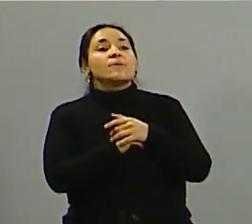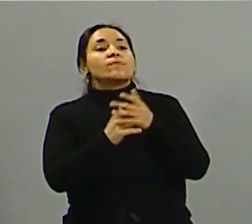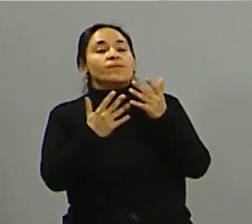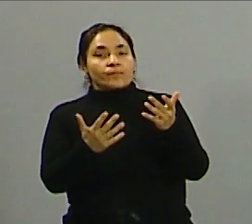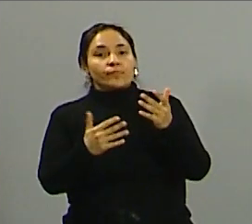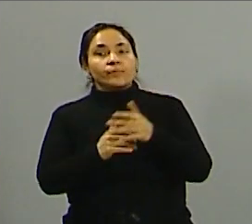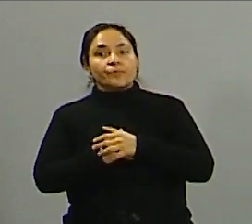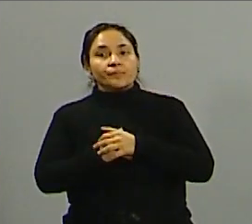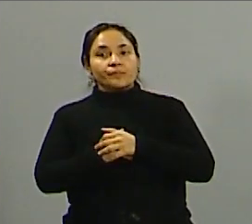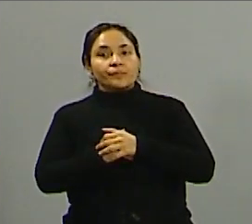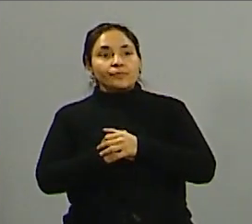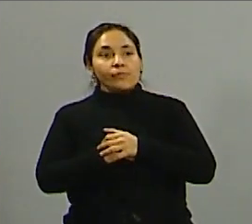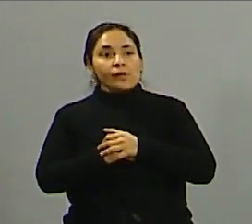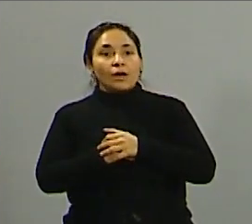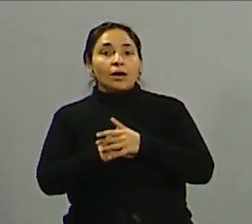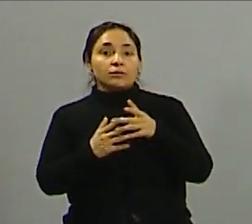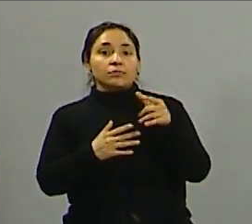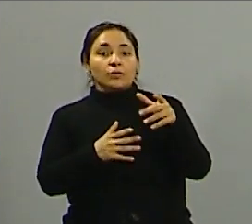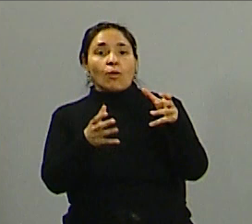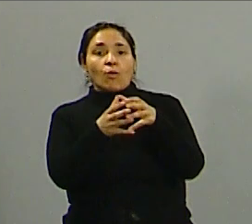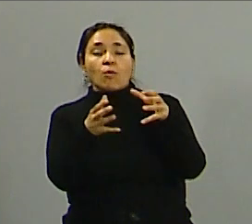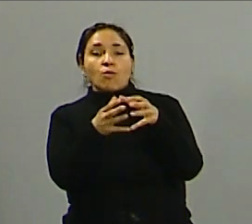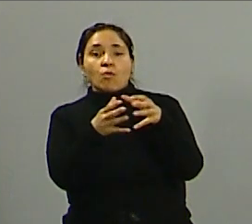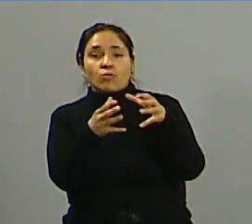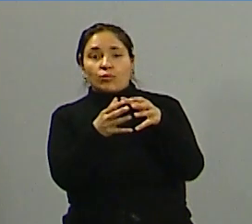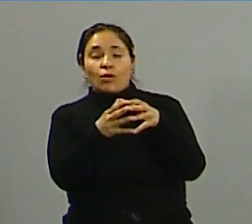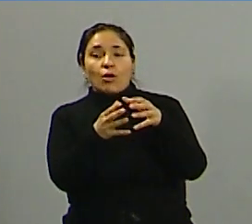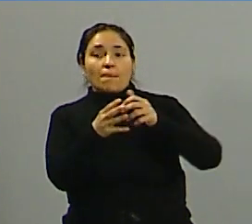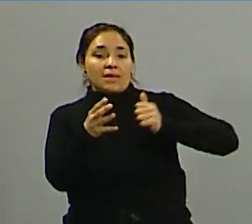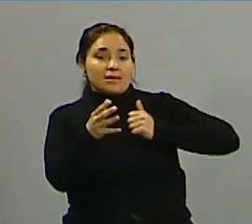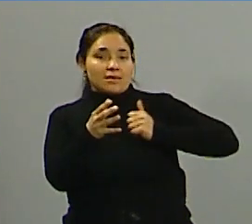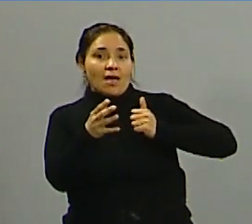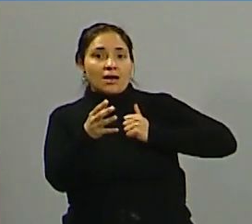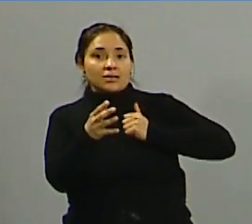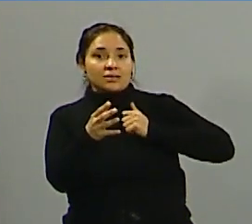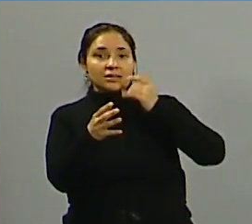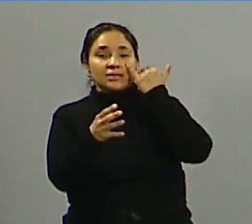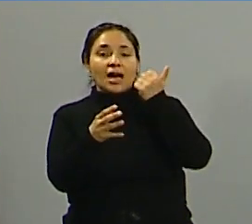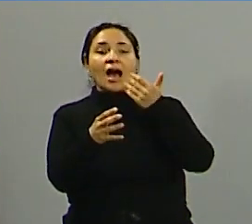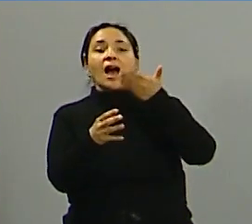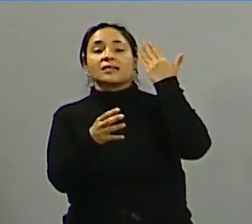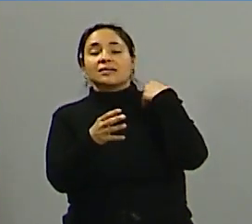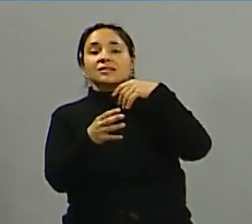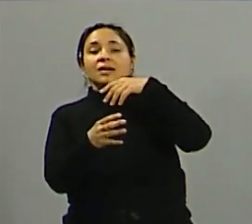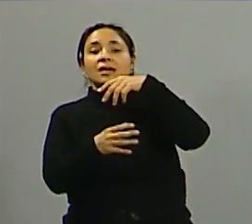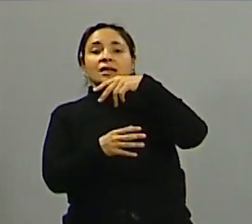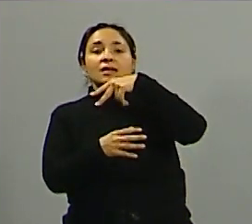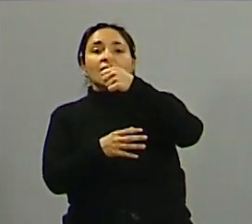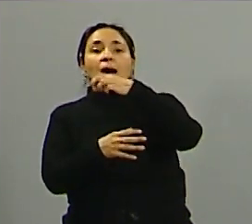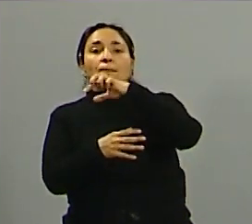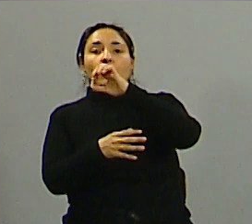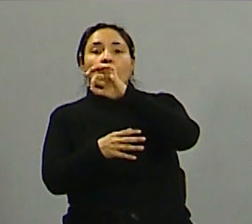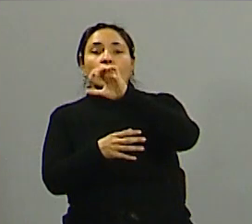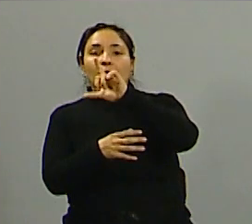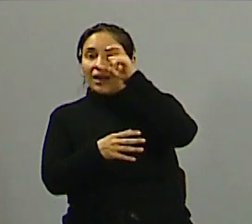¿no? Entonces, los ejércitos con los que va a pelear San Martín son los que habían peleado en Europa contra Napoleón y se vienen a recuperar